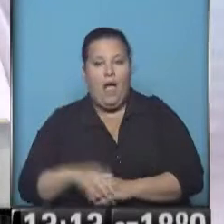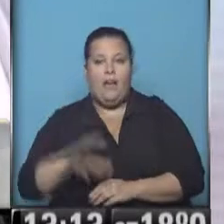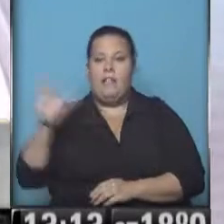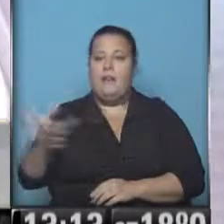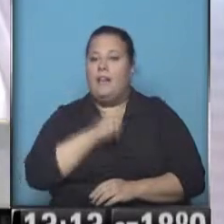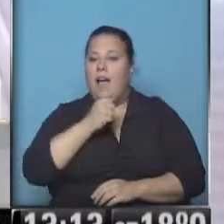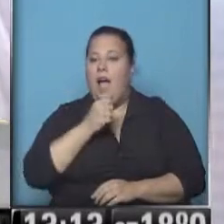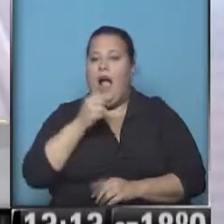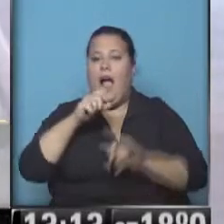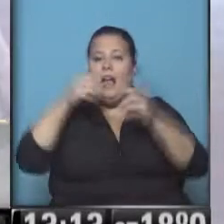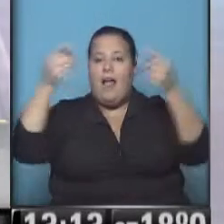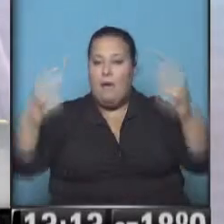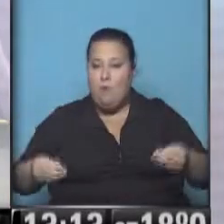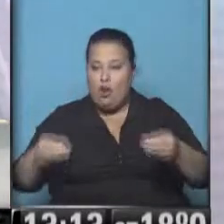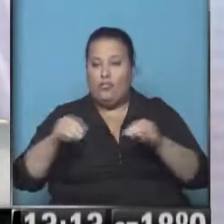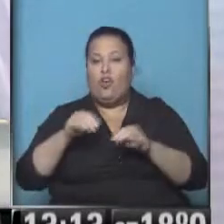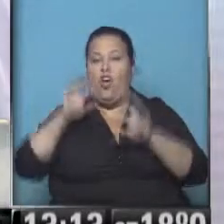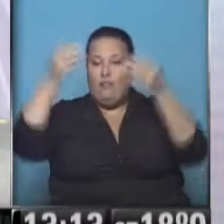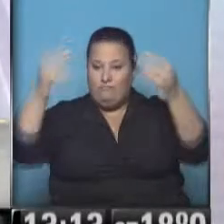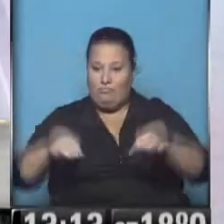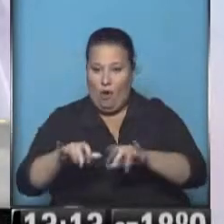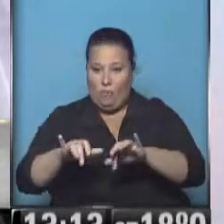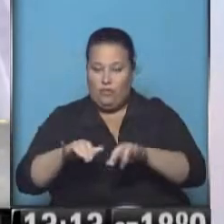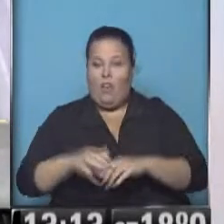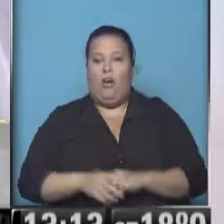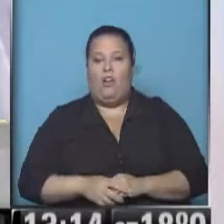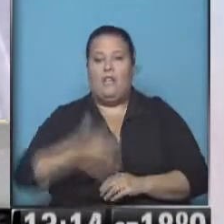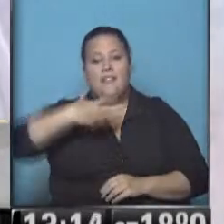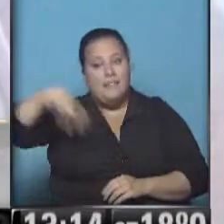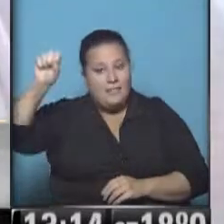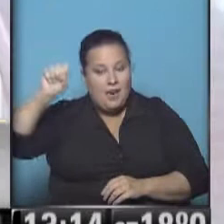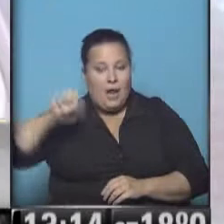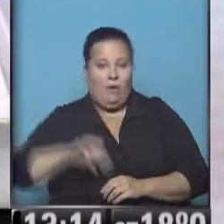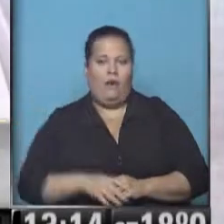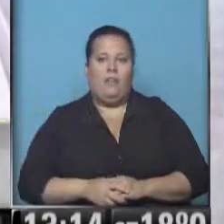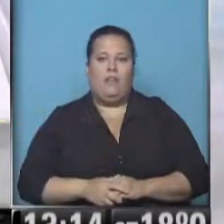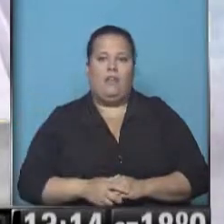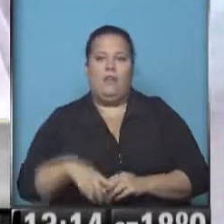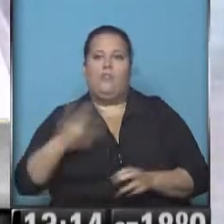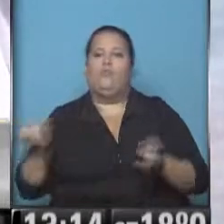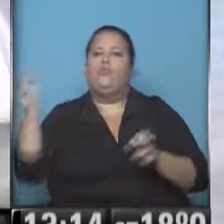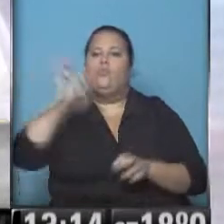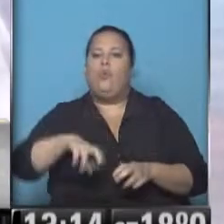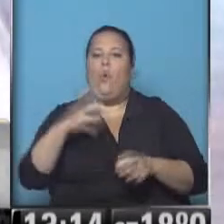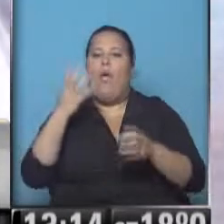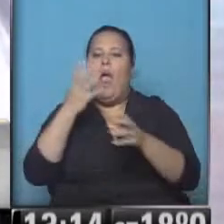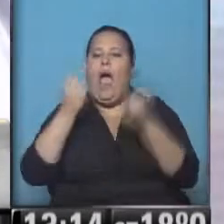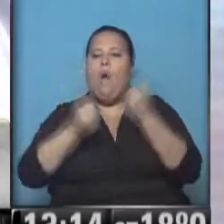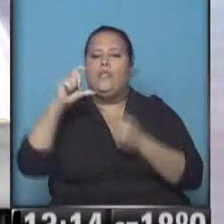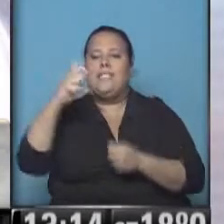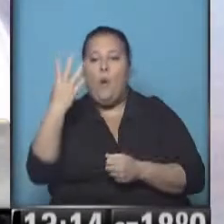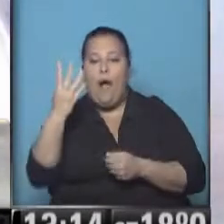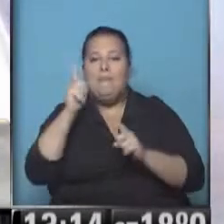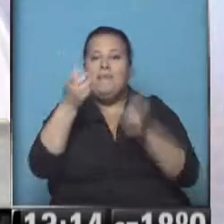manotea el monitor plasma, lo manotea, se lo lleva y se suben al C4 que estaba estacionado donde